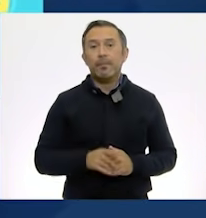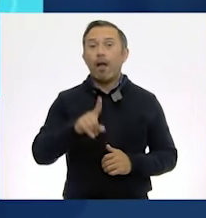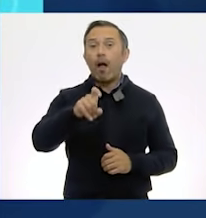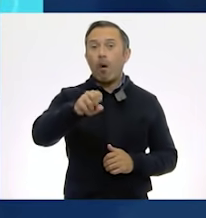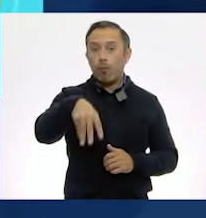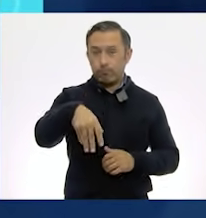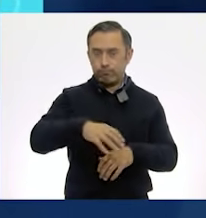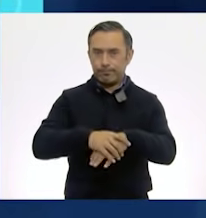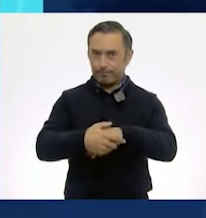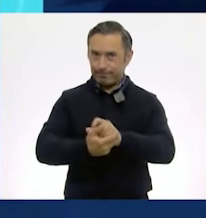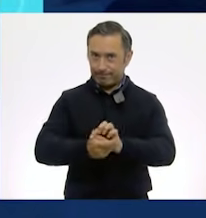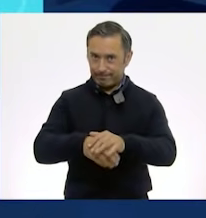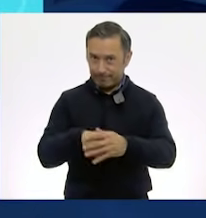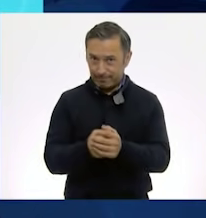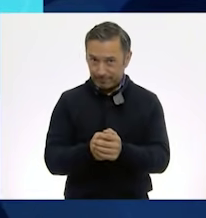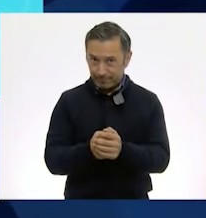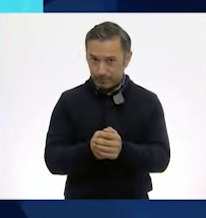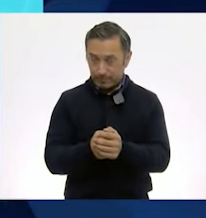con agua.